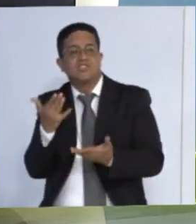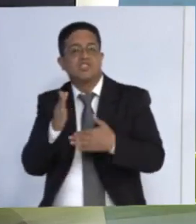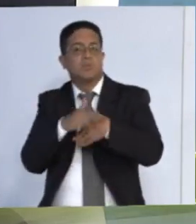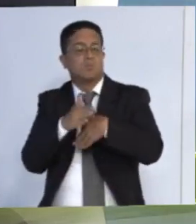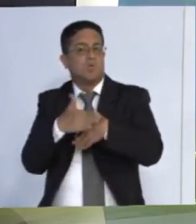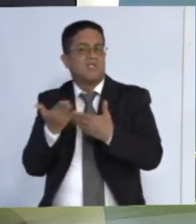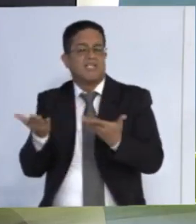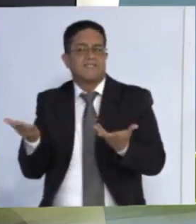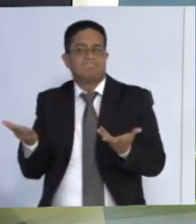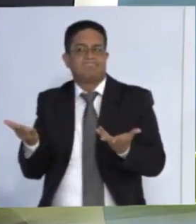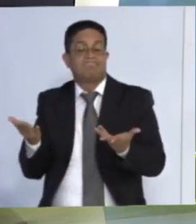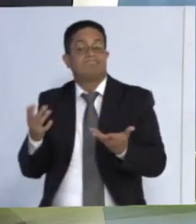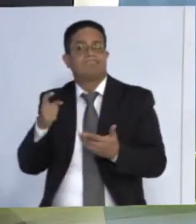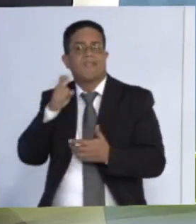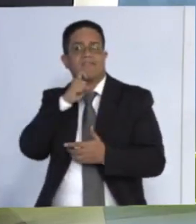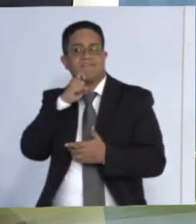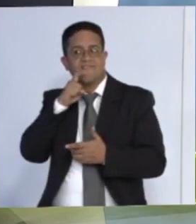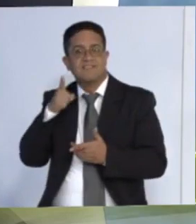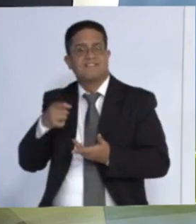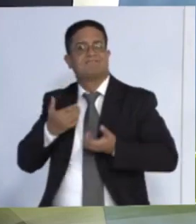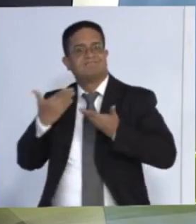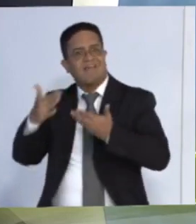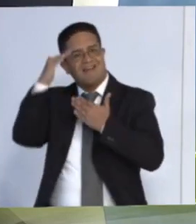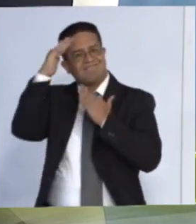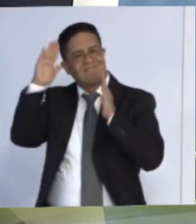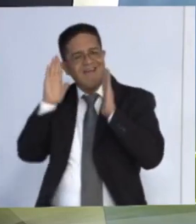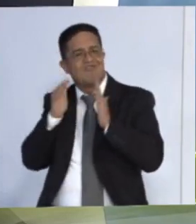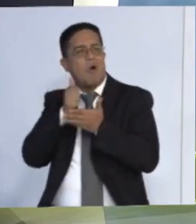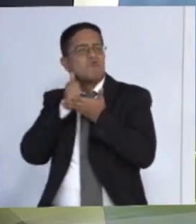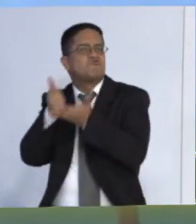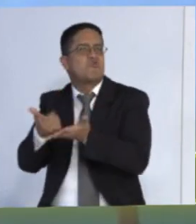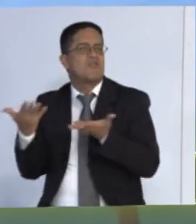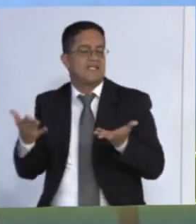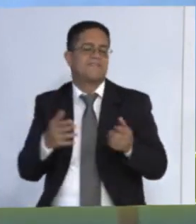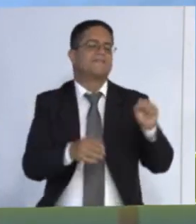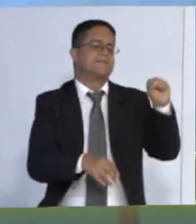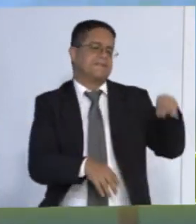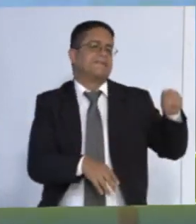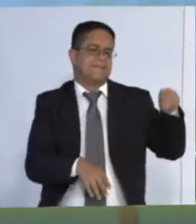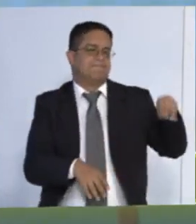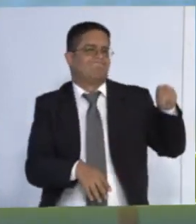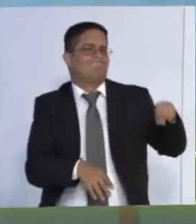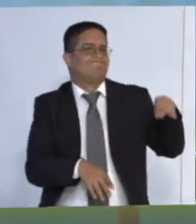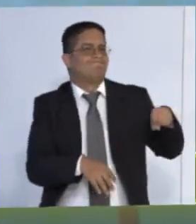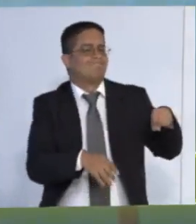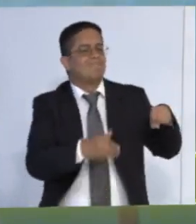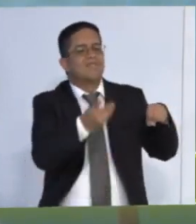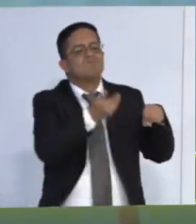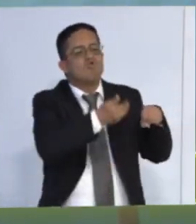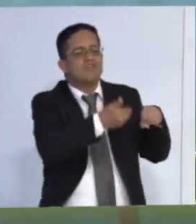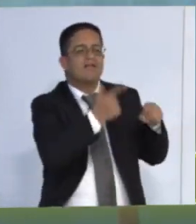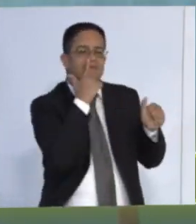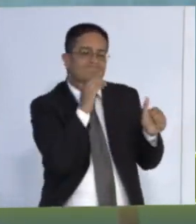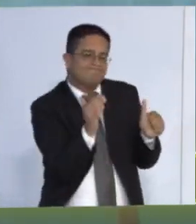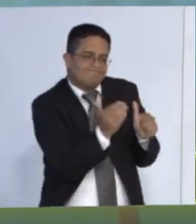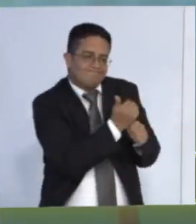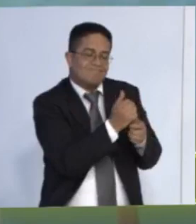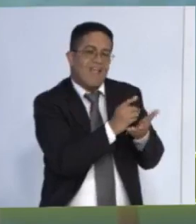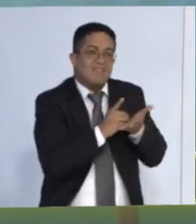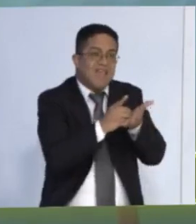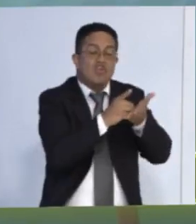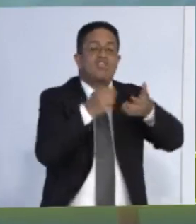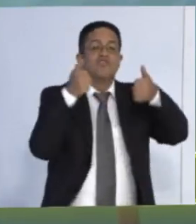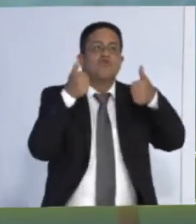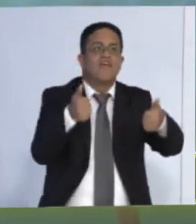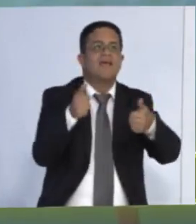algo es bastante complejo poderlos atender, ¿no? Sí, yo creo que una de las cosas más importantes es que el diagnóstico hay que hacerlo correctamente, porque hay mucha